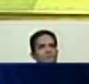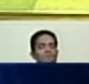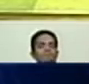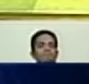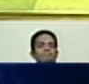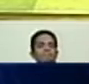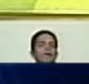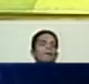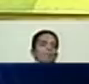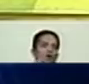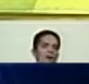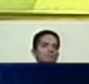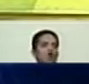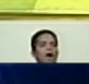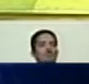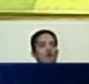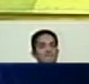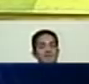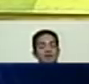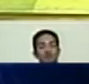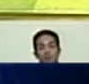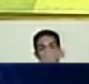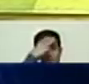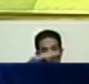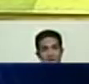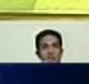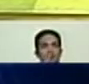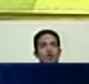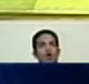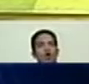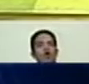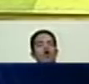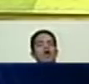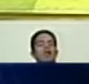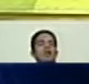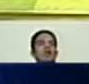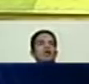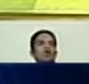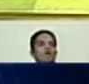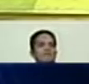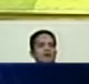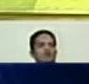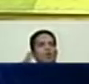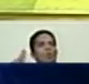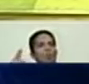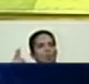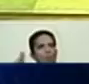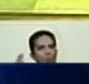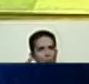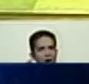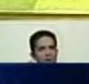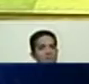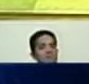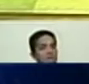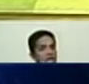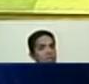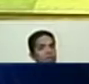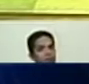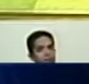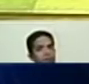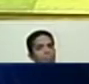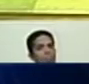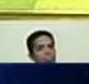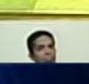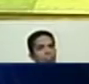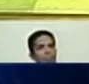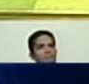presidente Andrés Manuel López Obrador, el gobierno del presidente Tabaré Vázquez de Uruguay, el presidente